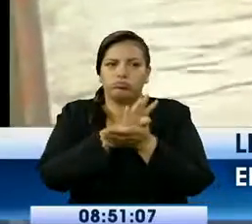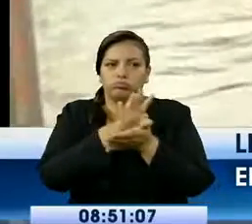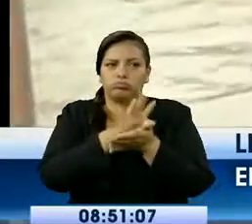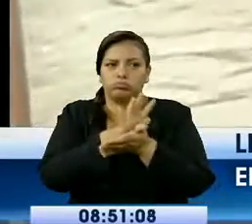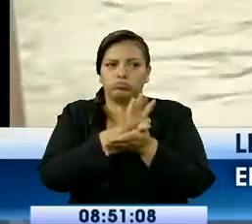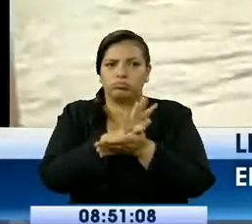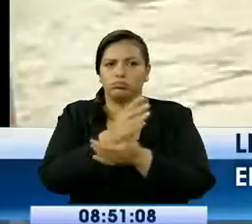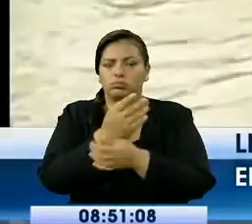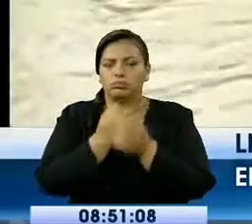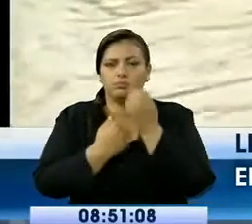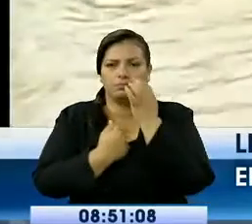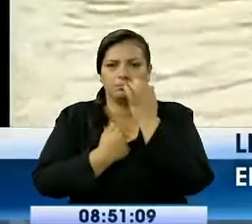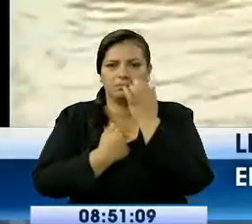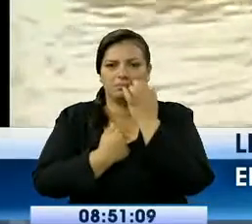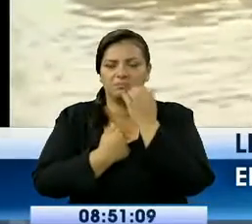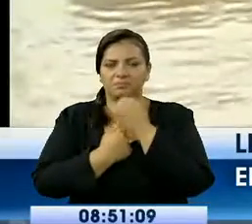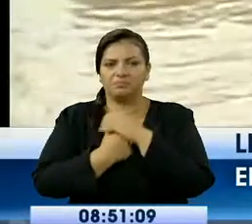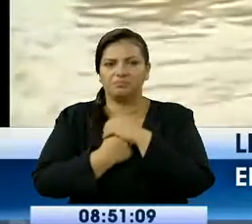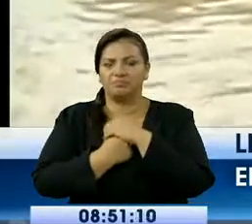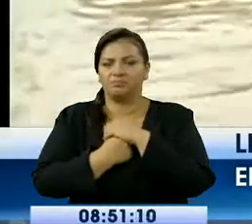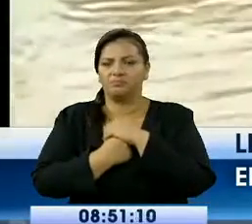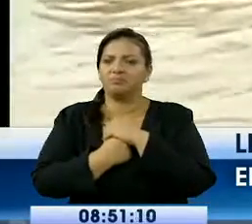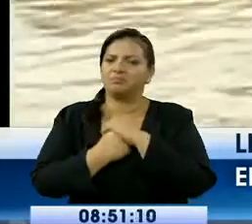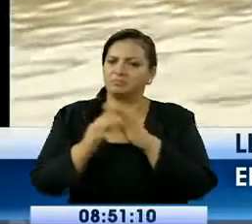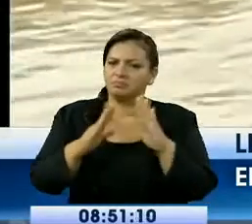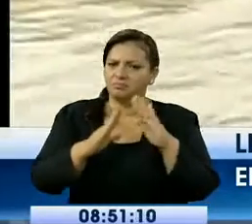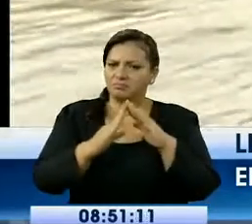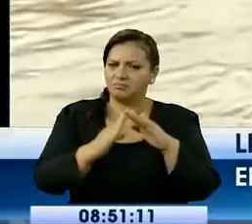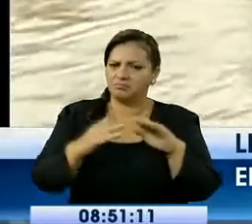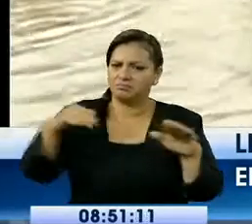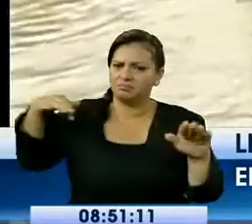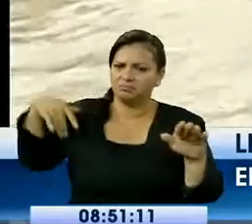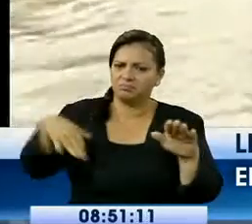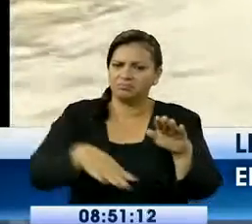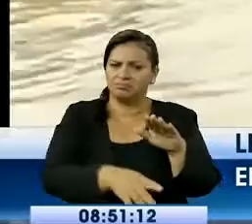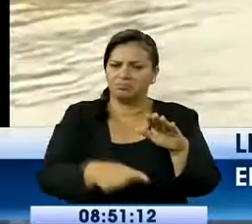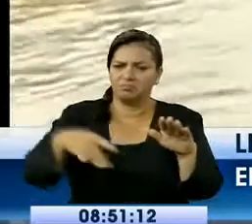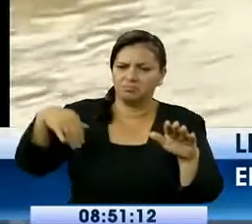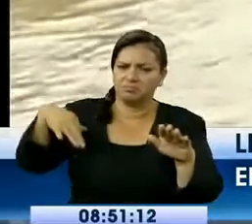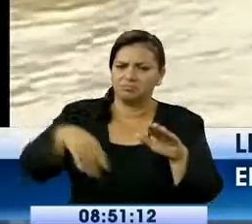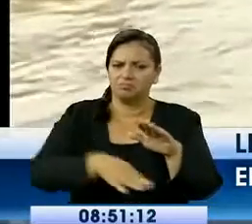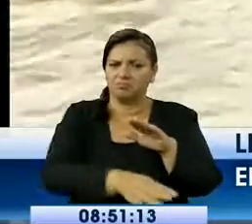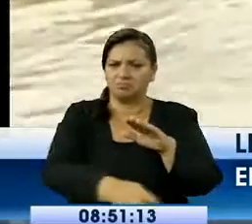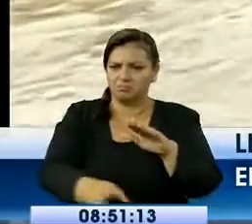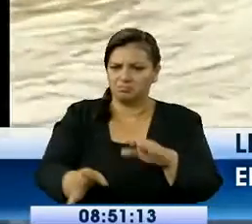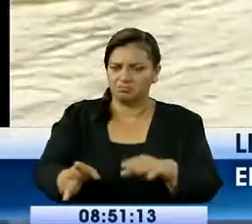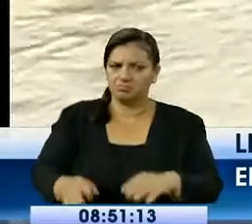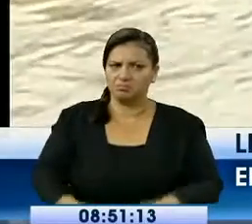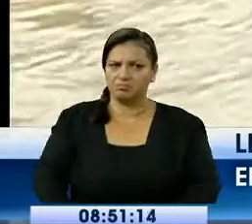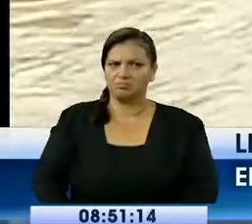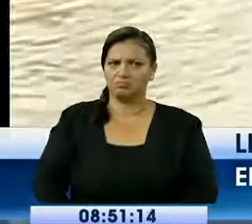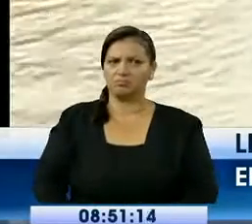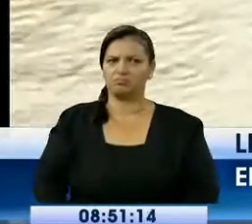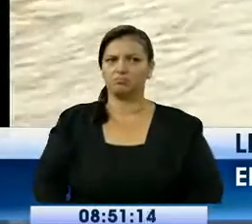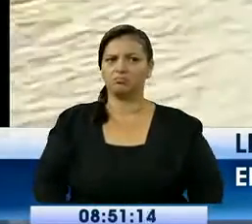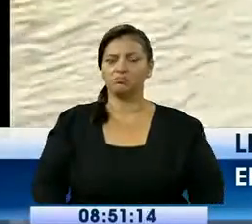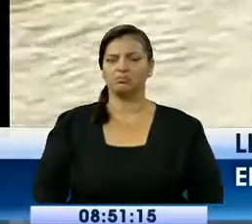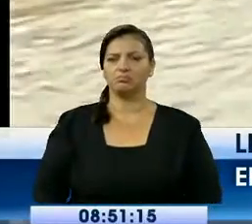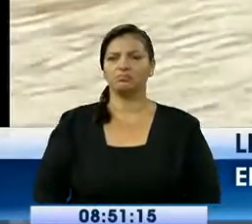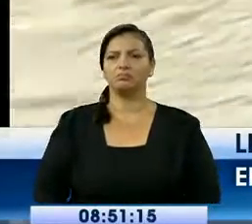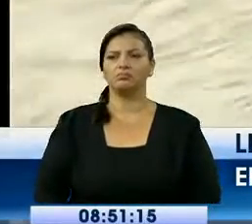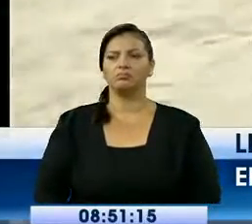preocupante. El agua se ingresa hasta su vivienda y aparentemente esta es la zona más alta que hay en este sector, ¿verdad?